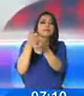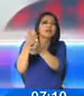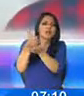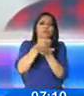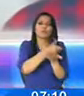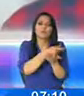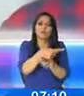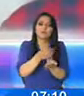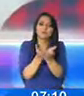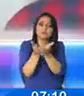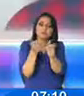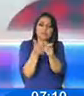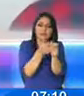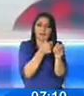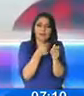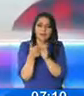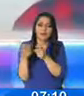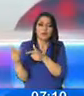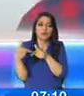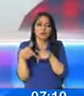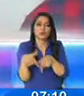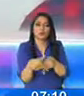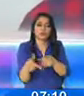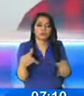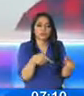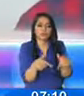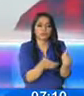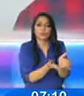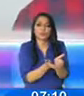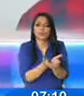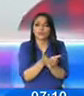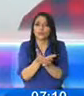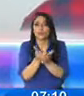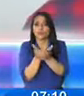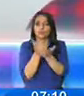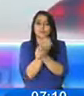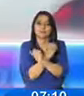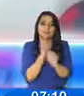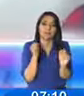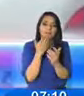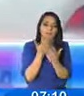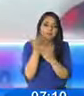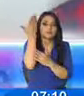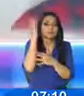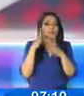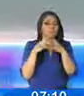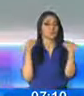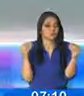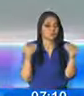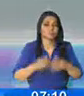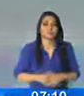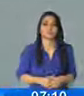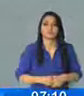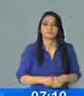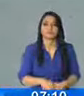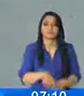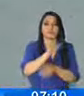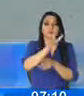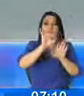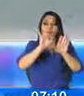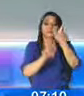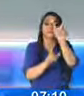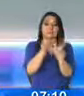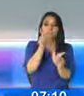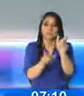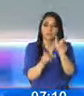logramos achicar el barco con motobombas y y bueno gracias a Dios se solucionó todo el problema de los 26 tripulantes